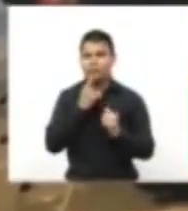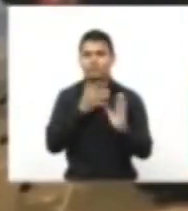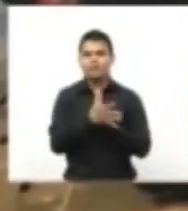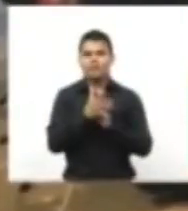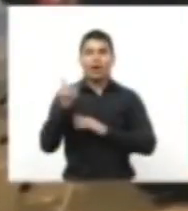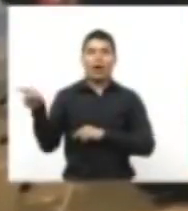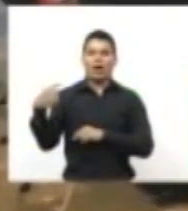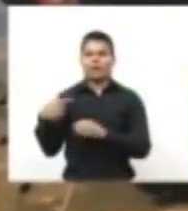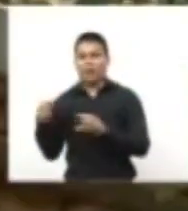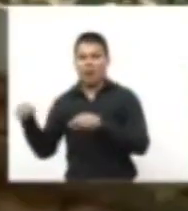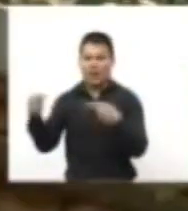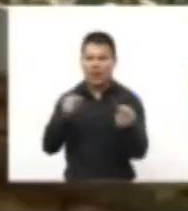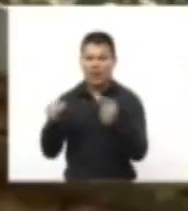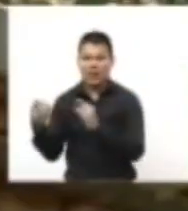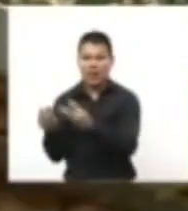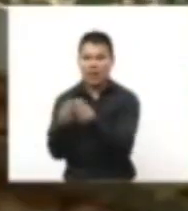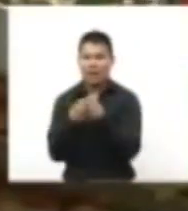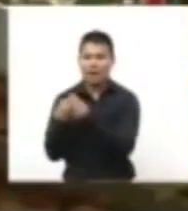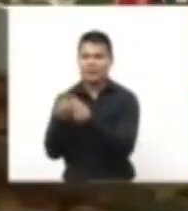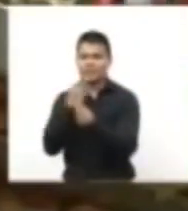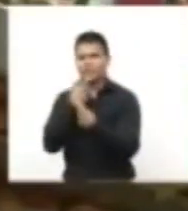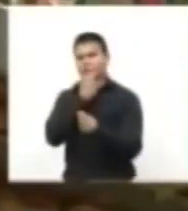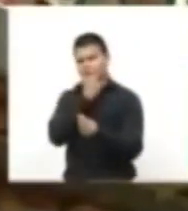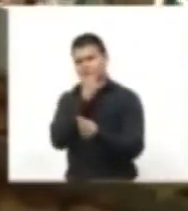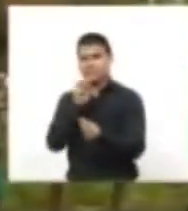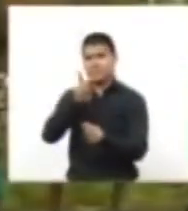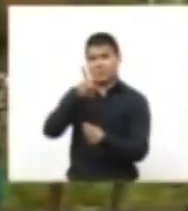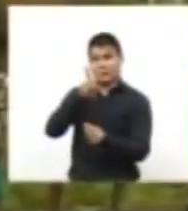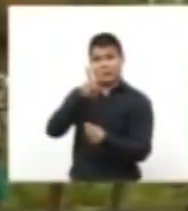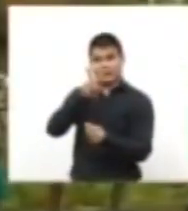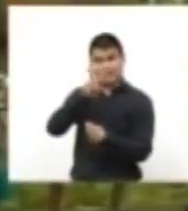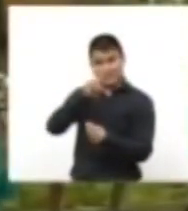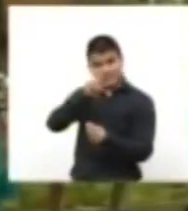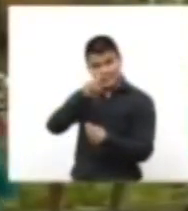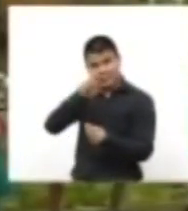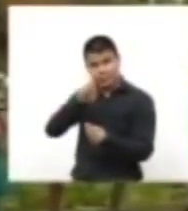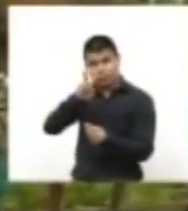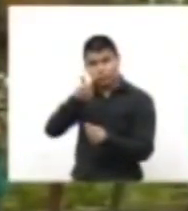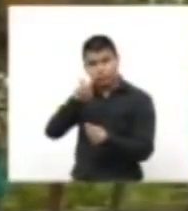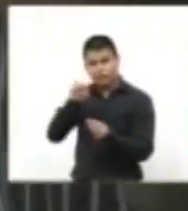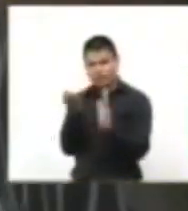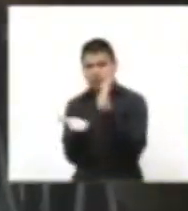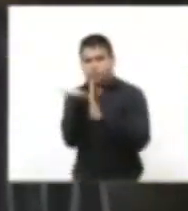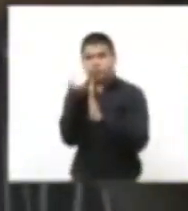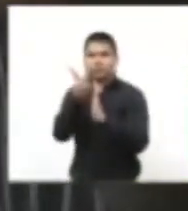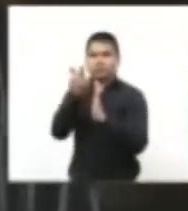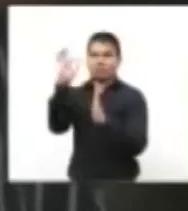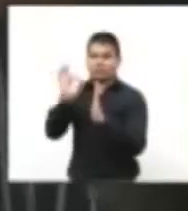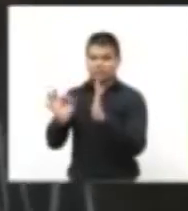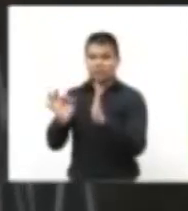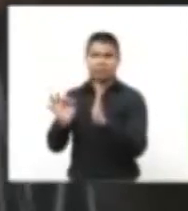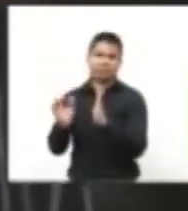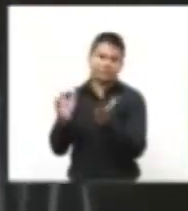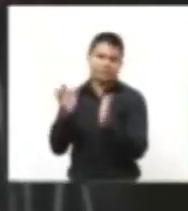de empresarios aumentó su propuesta del 6.7 al 7%, el cual significa un incremento de